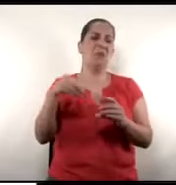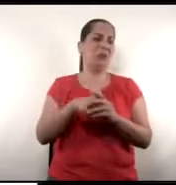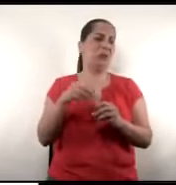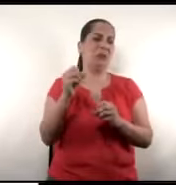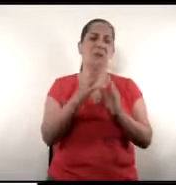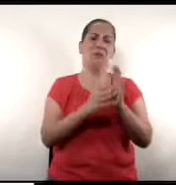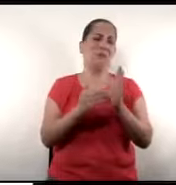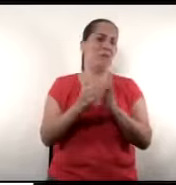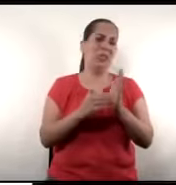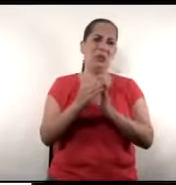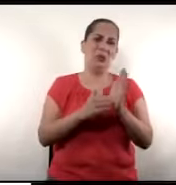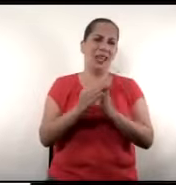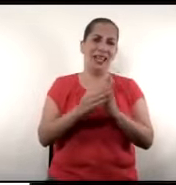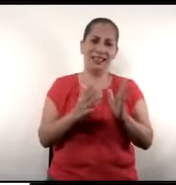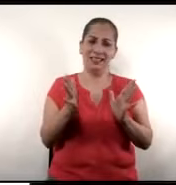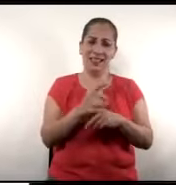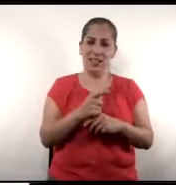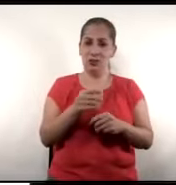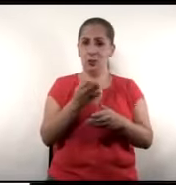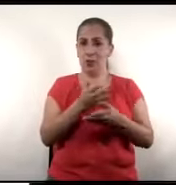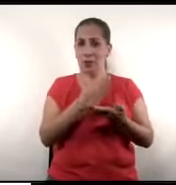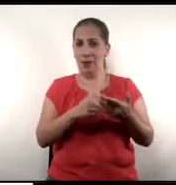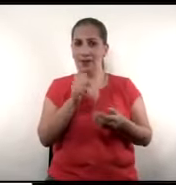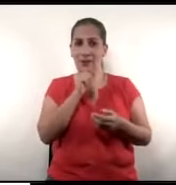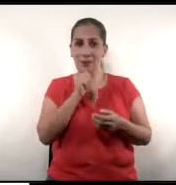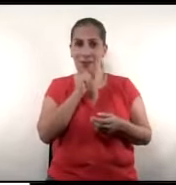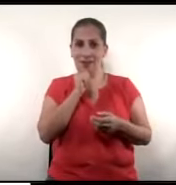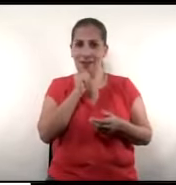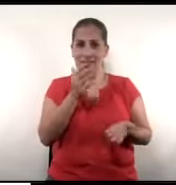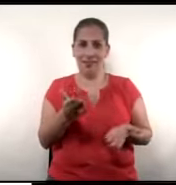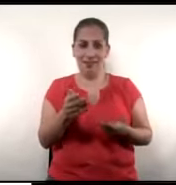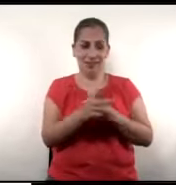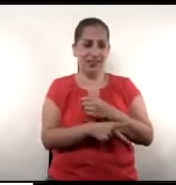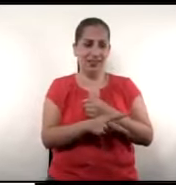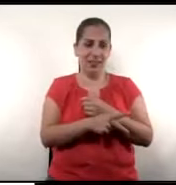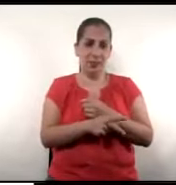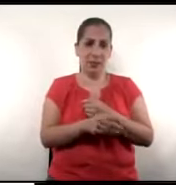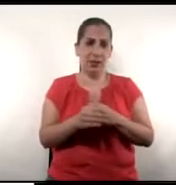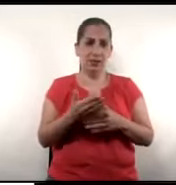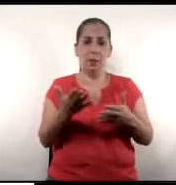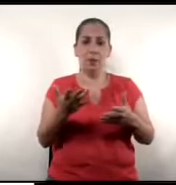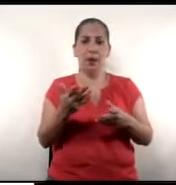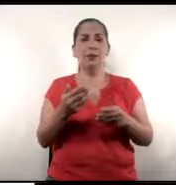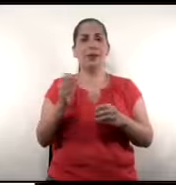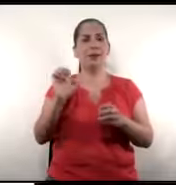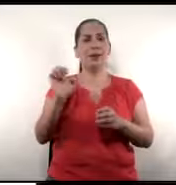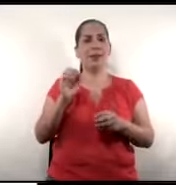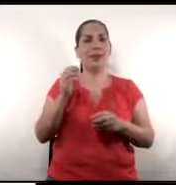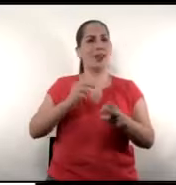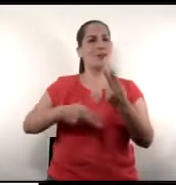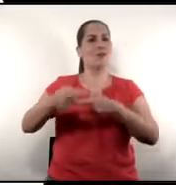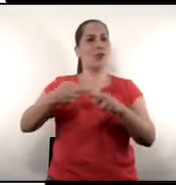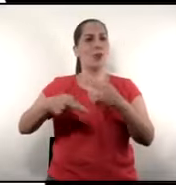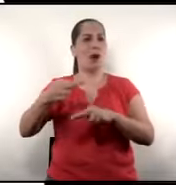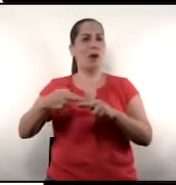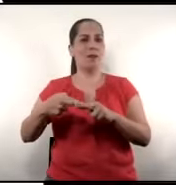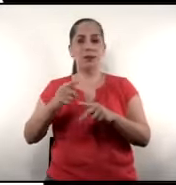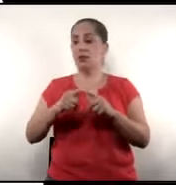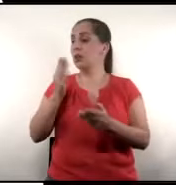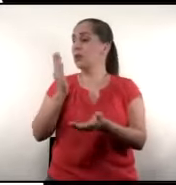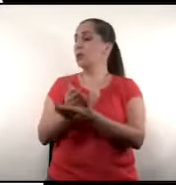multimillonarias que ha hecho el sector privado del país en plantas de energías renovables a las cuales decide no comprarle